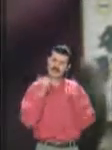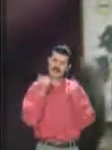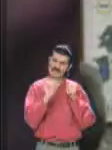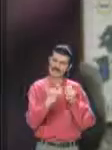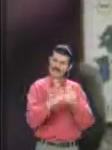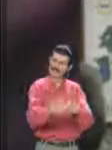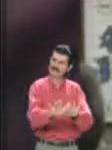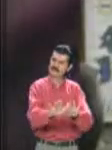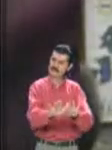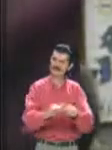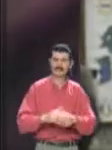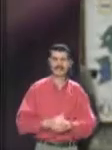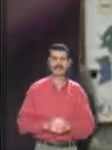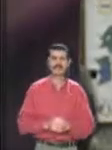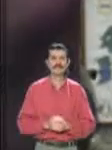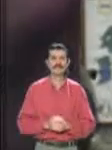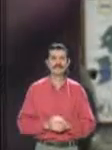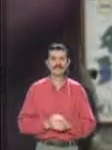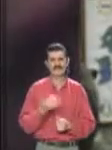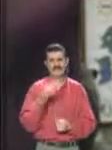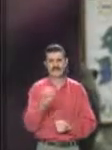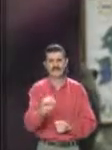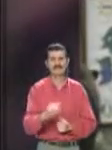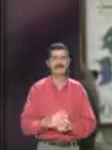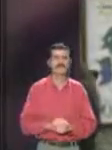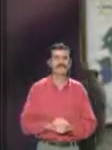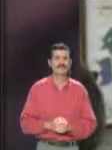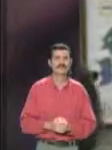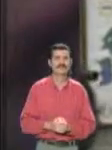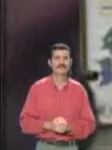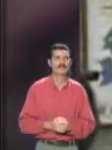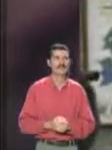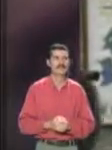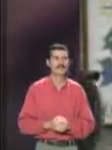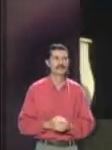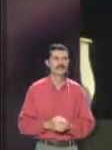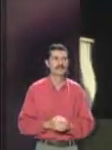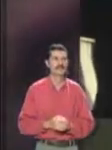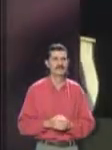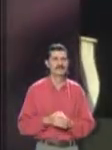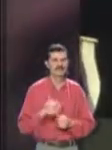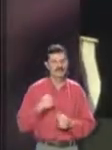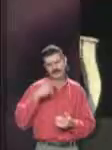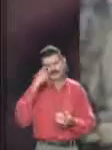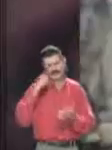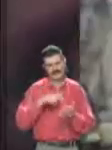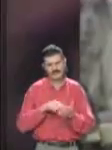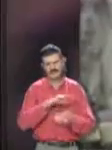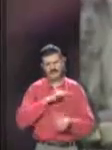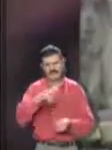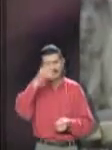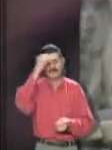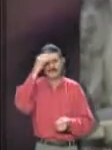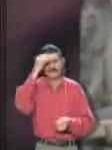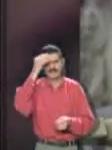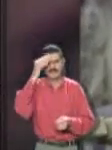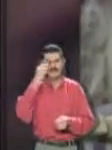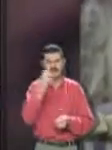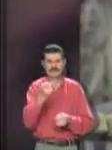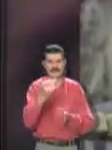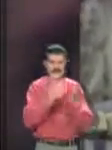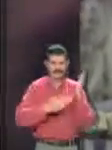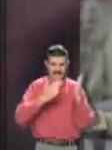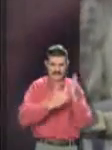Como debe de ser. ¡Yes! ¡Yes! ¡Claro que sí! Noemí. Lo que yo creo que puedo aprender